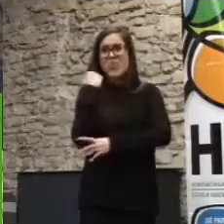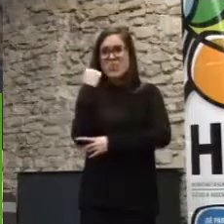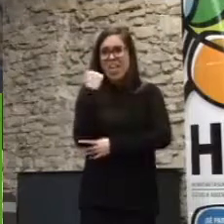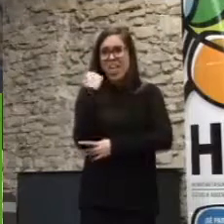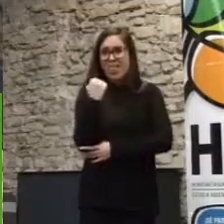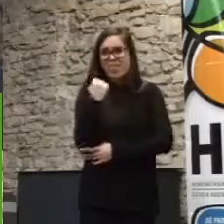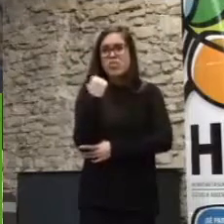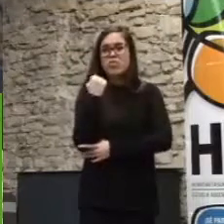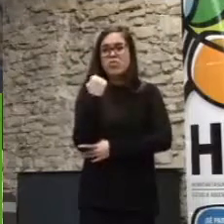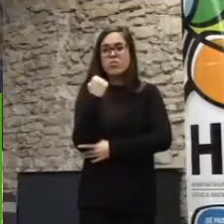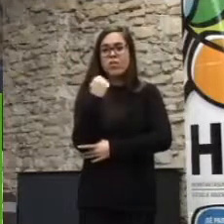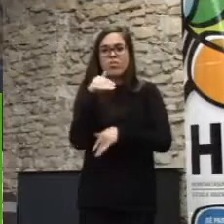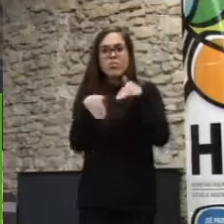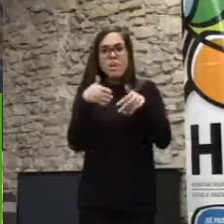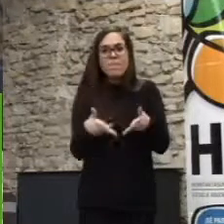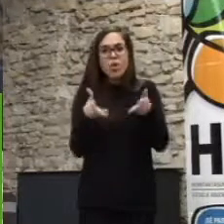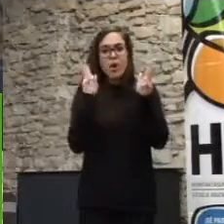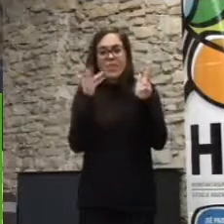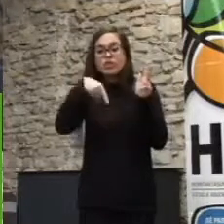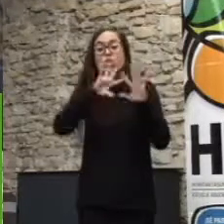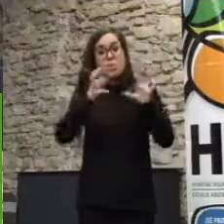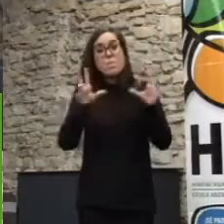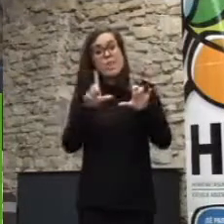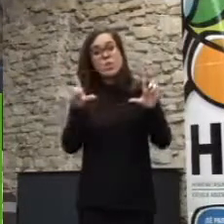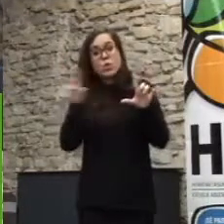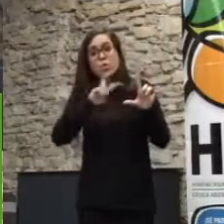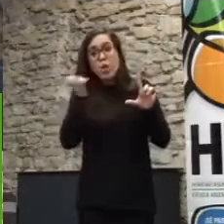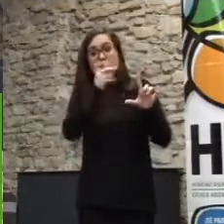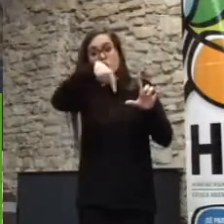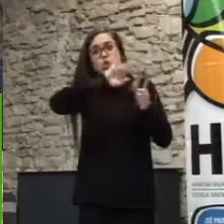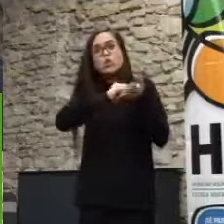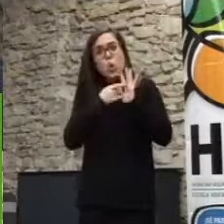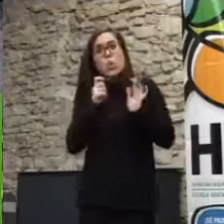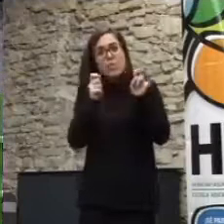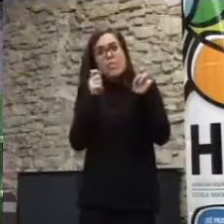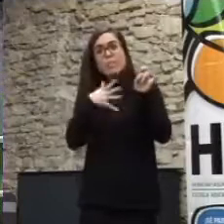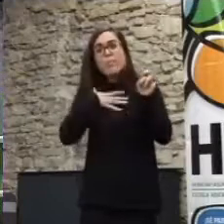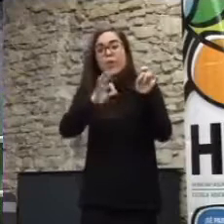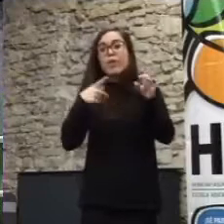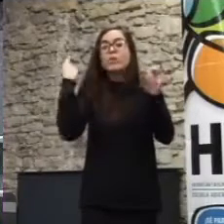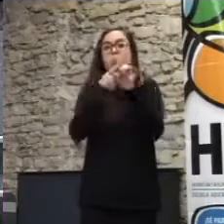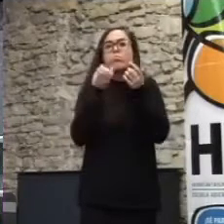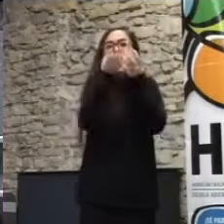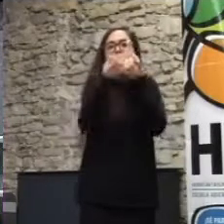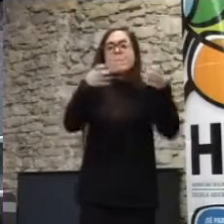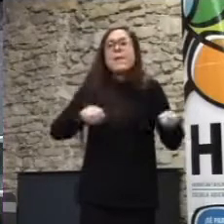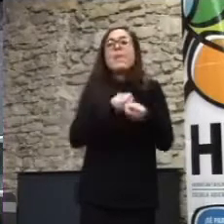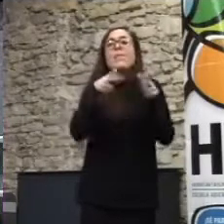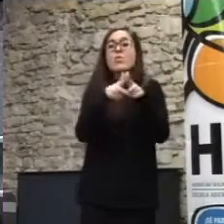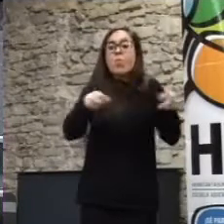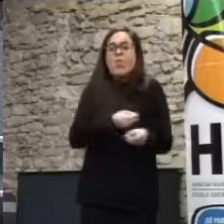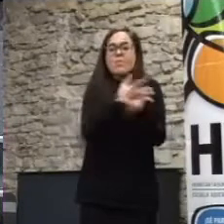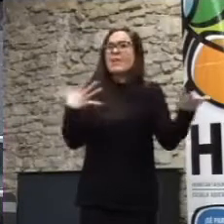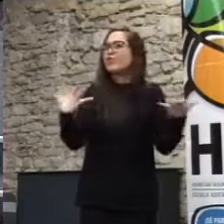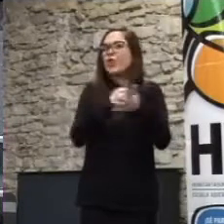podemos solucionar parte de ese problema, pero no todo ese problema. Luego habéis comentado un detalle que no sé si